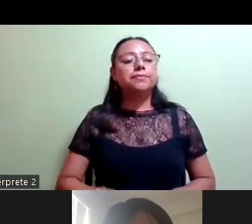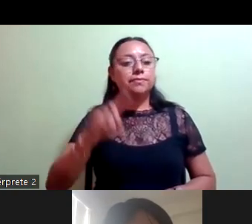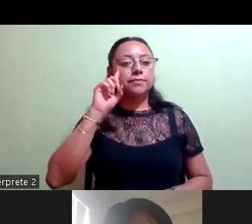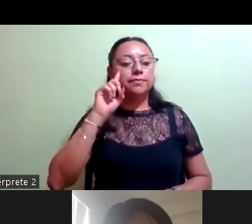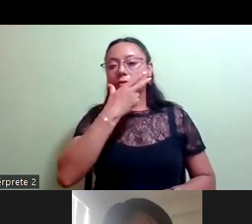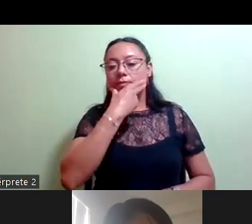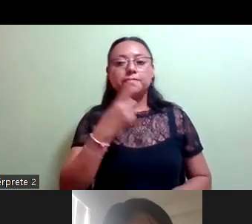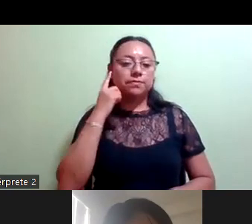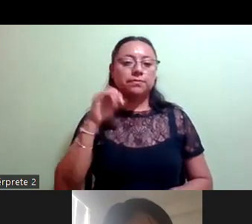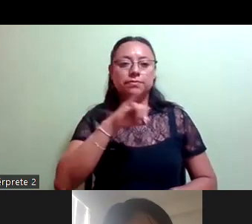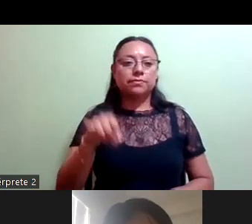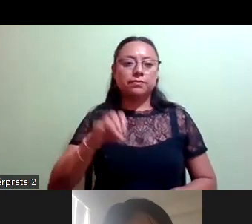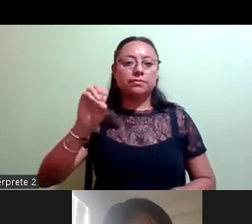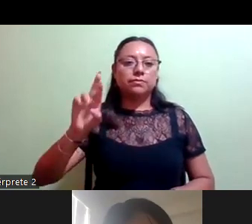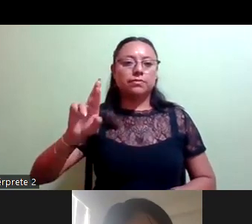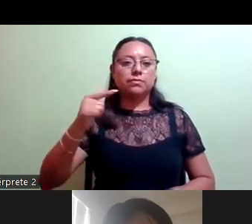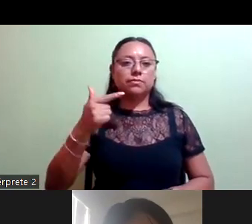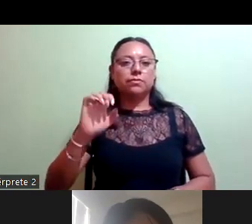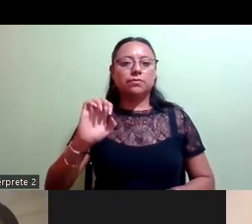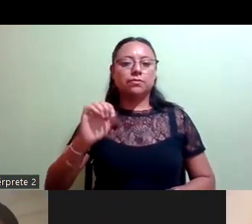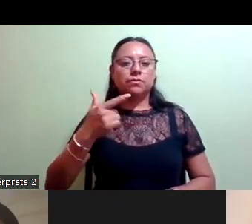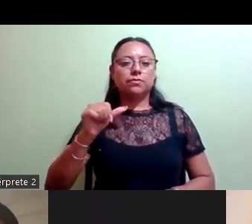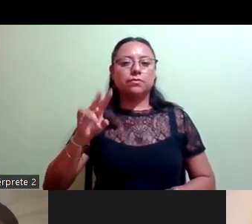Diputado Jorge Gaviño Ambriz.